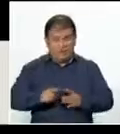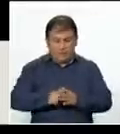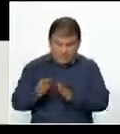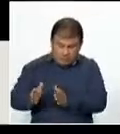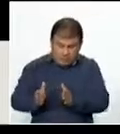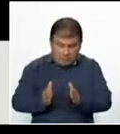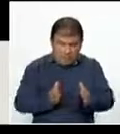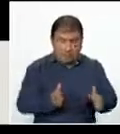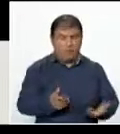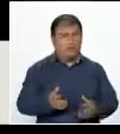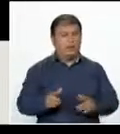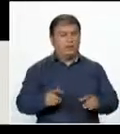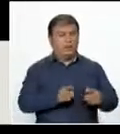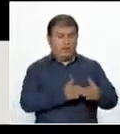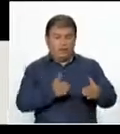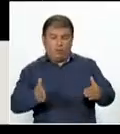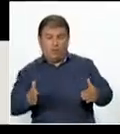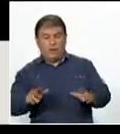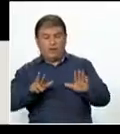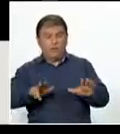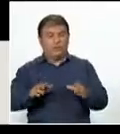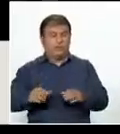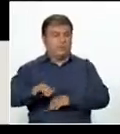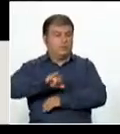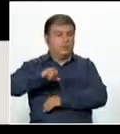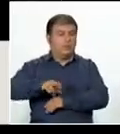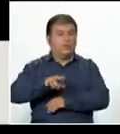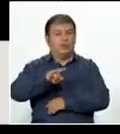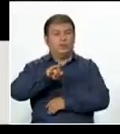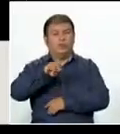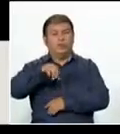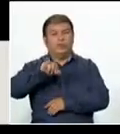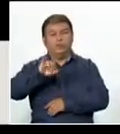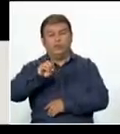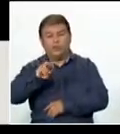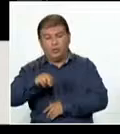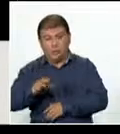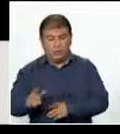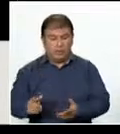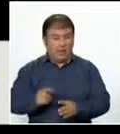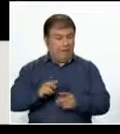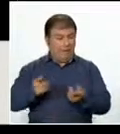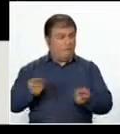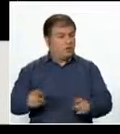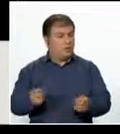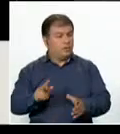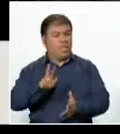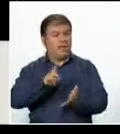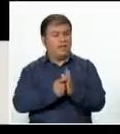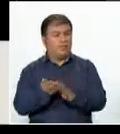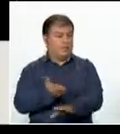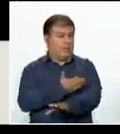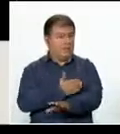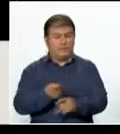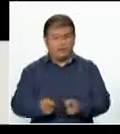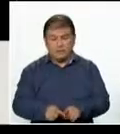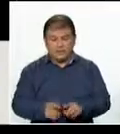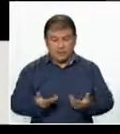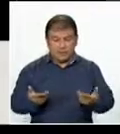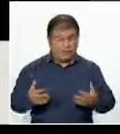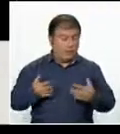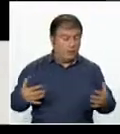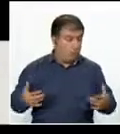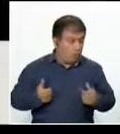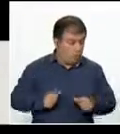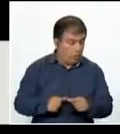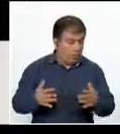aquí en la cuadra 8 del Jirón de la Unión. Esto ha ocurrido hace exactamente media hora y sigue todavía el pánico en la zona, ya que esta balacera